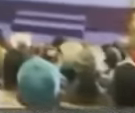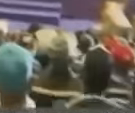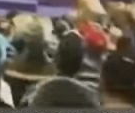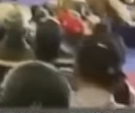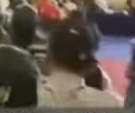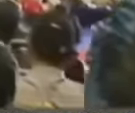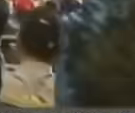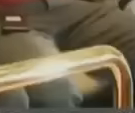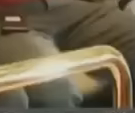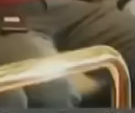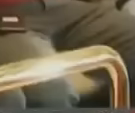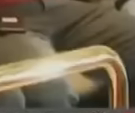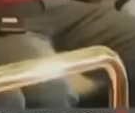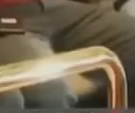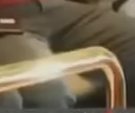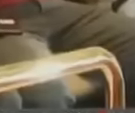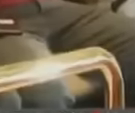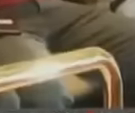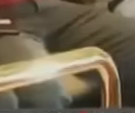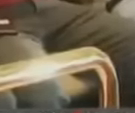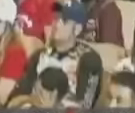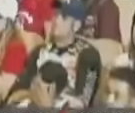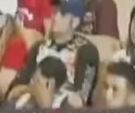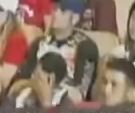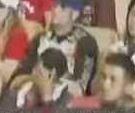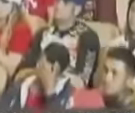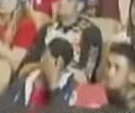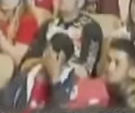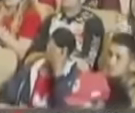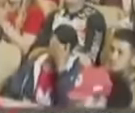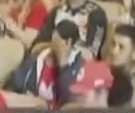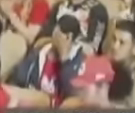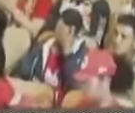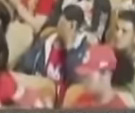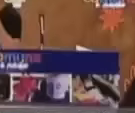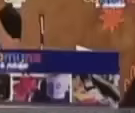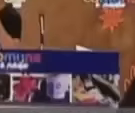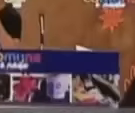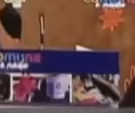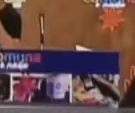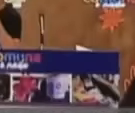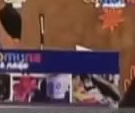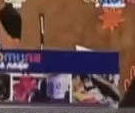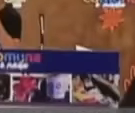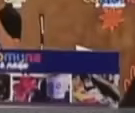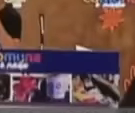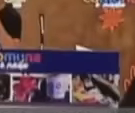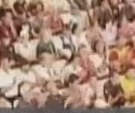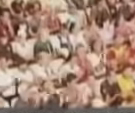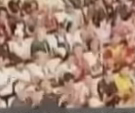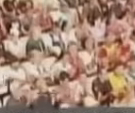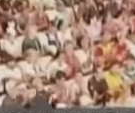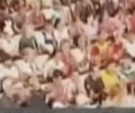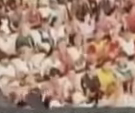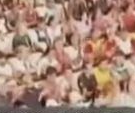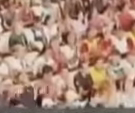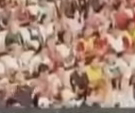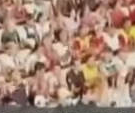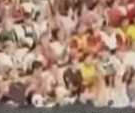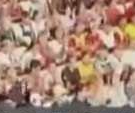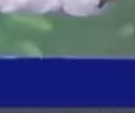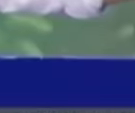vayan directamente al poder de base a través de los nuevos mecanismos de consulta, decisión, soberana de la gente. Yo